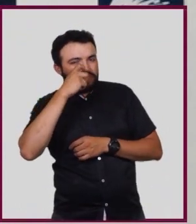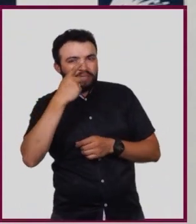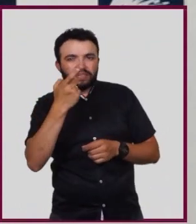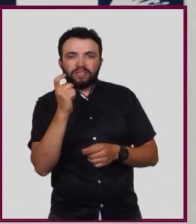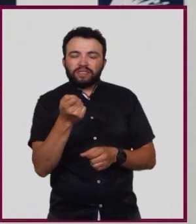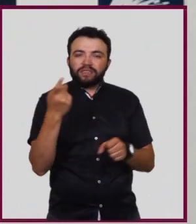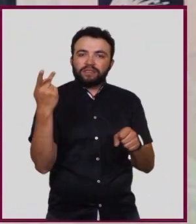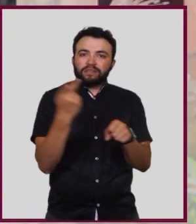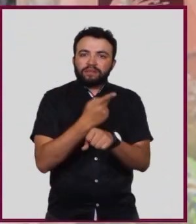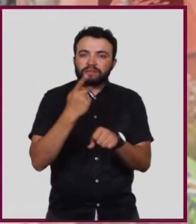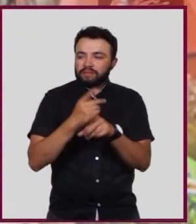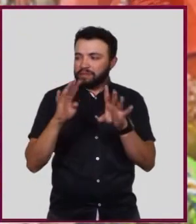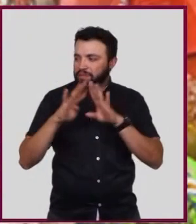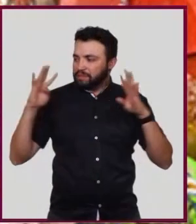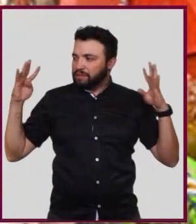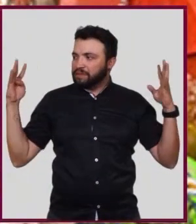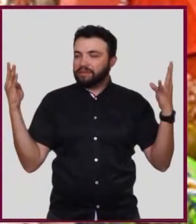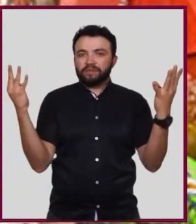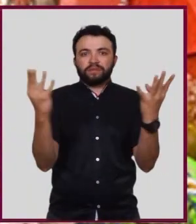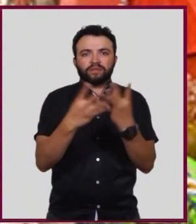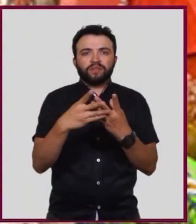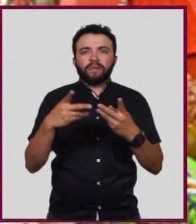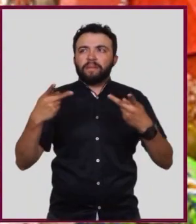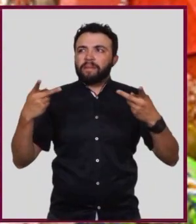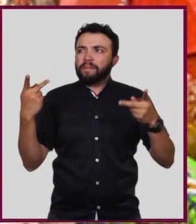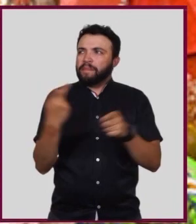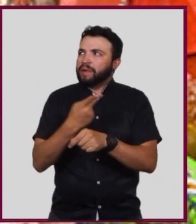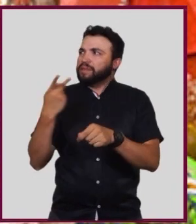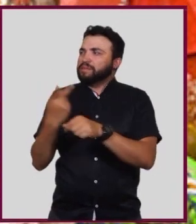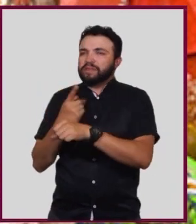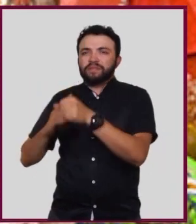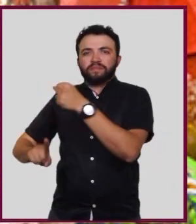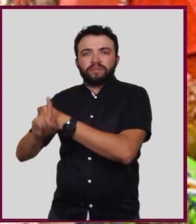fenómenos alrededor del pensamiento del hombre.